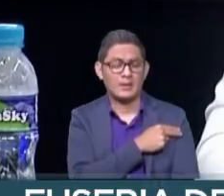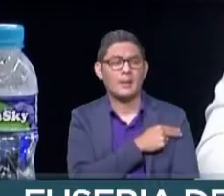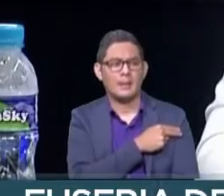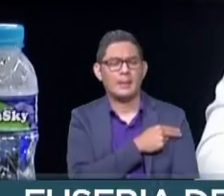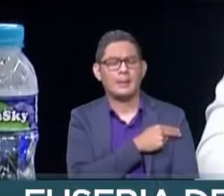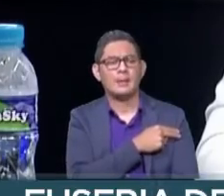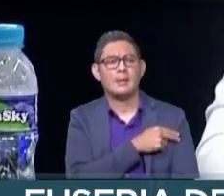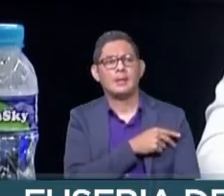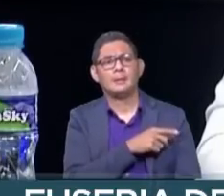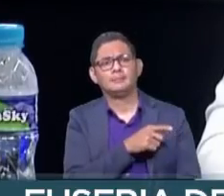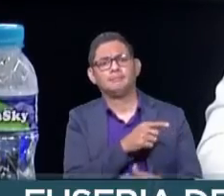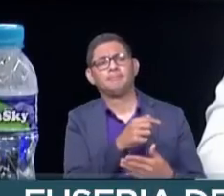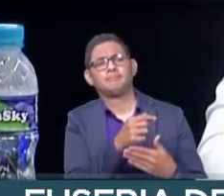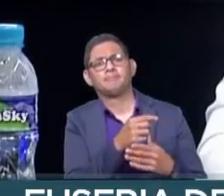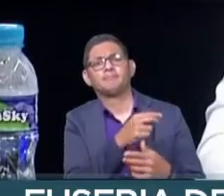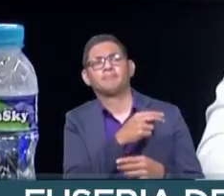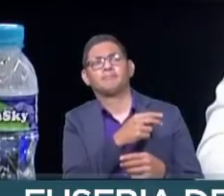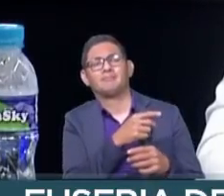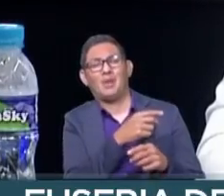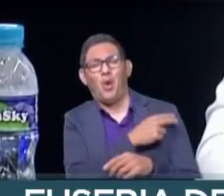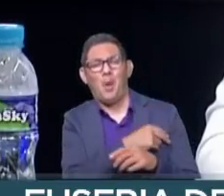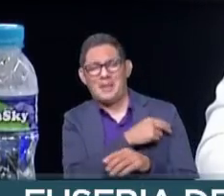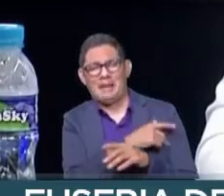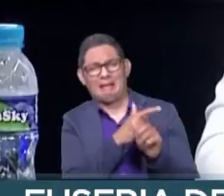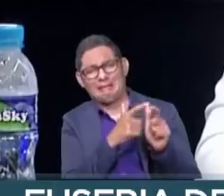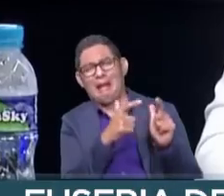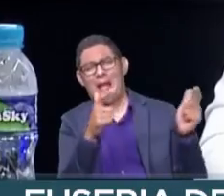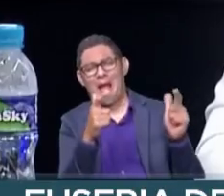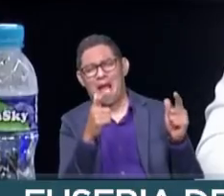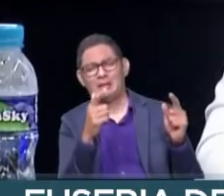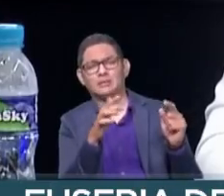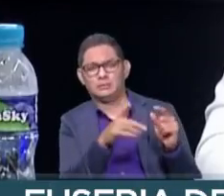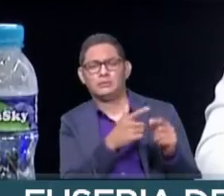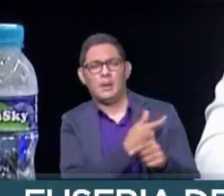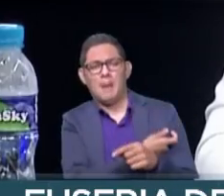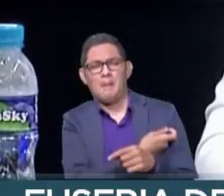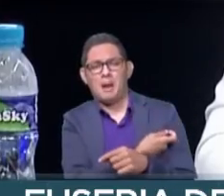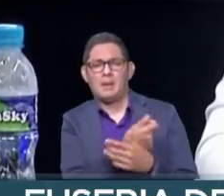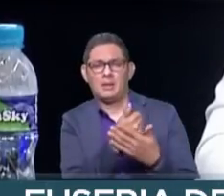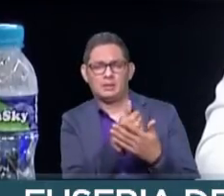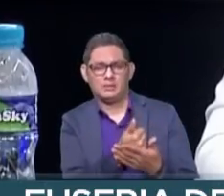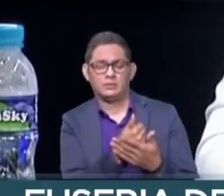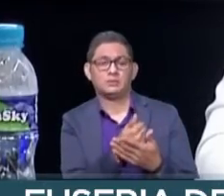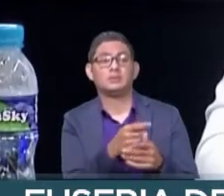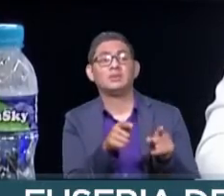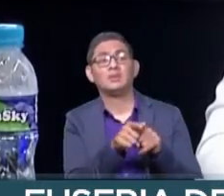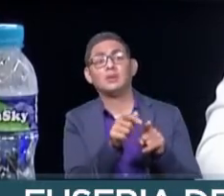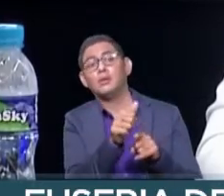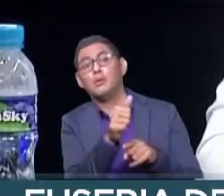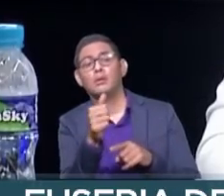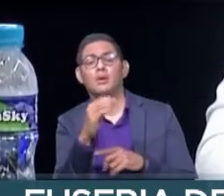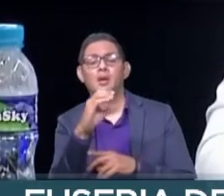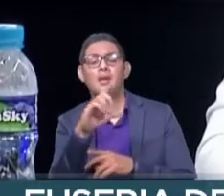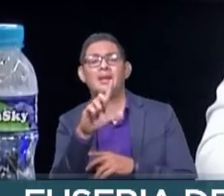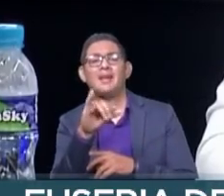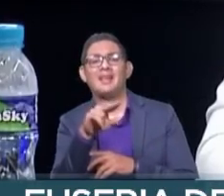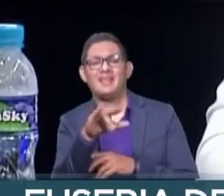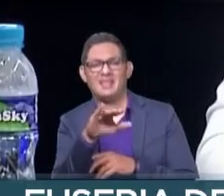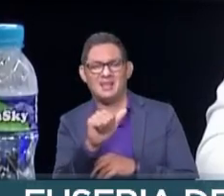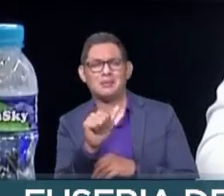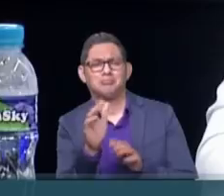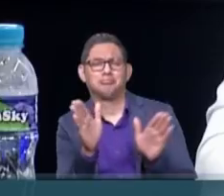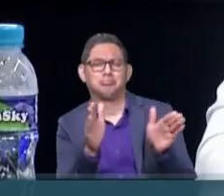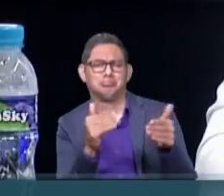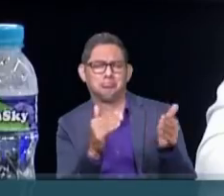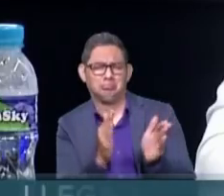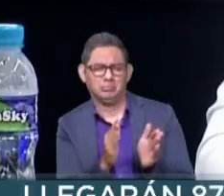hemos avanzado con los hospitales grandes privados y estamos con las clínicas pequeñas, donde estamos